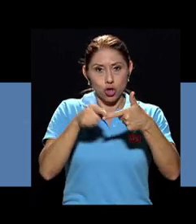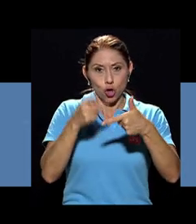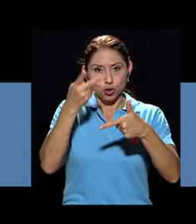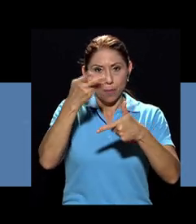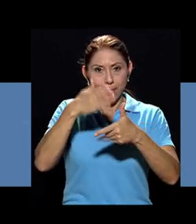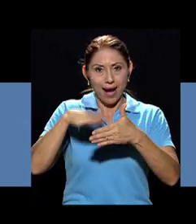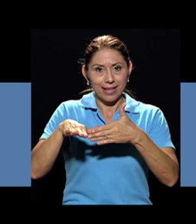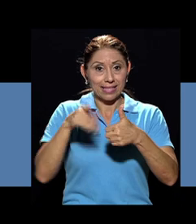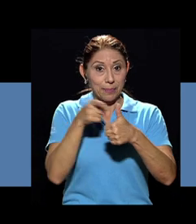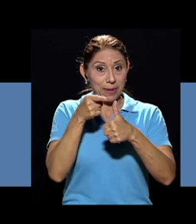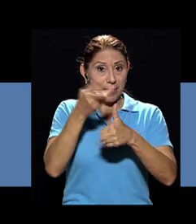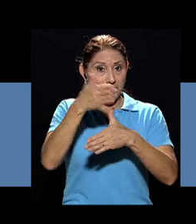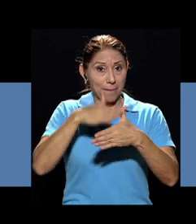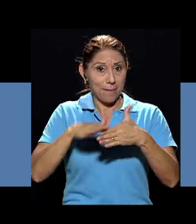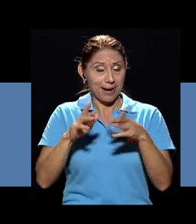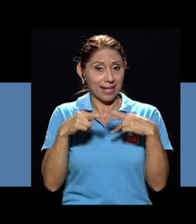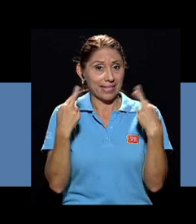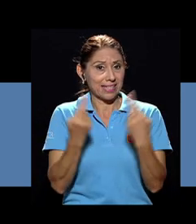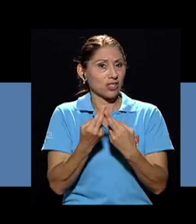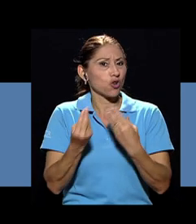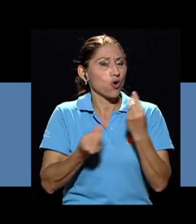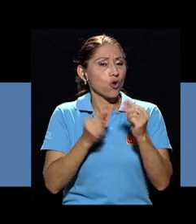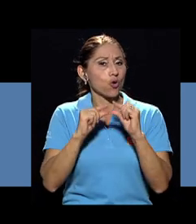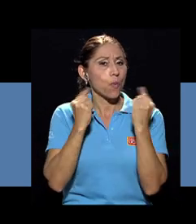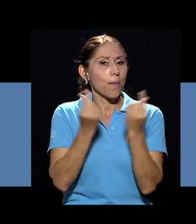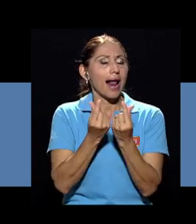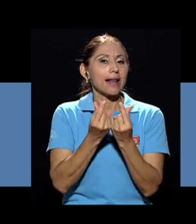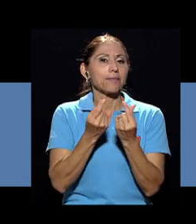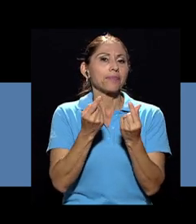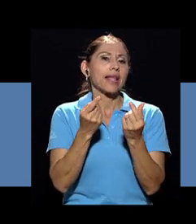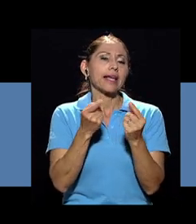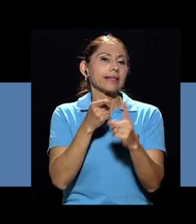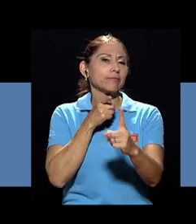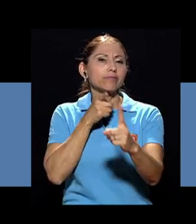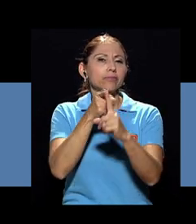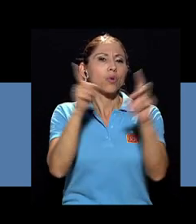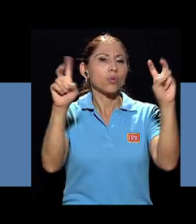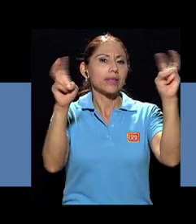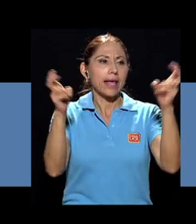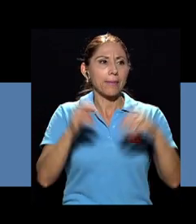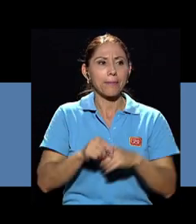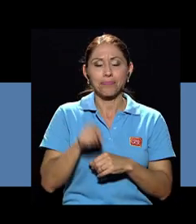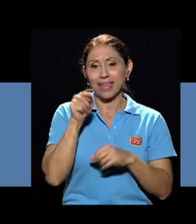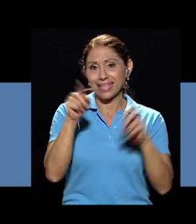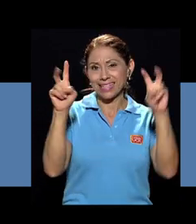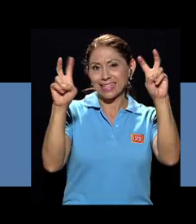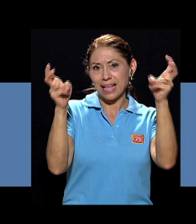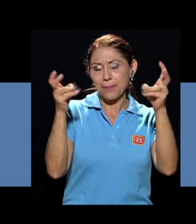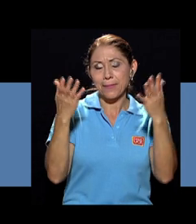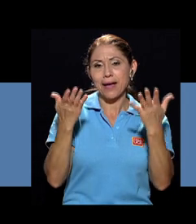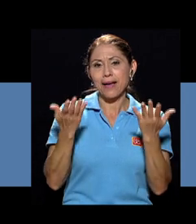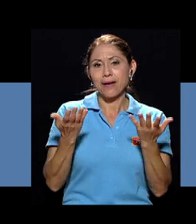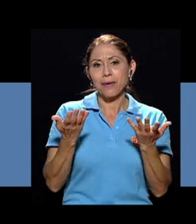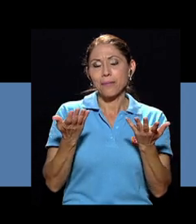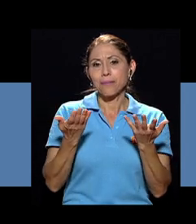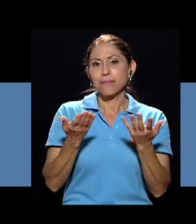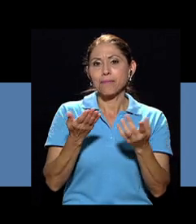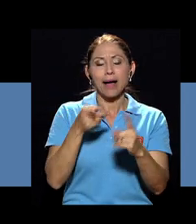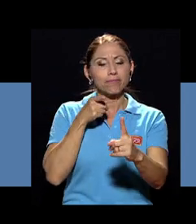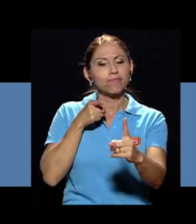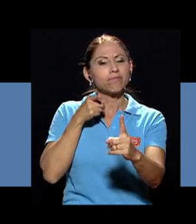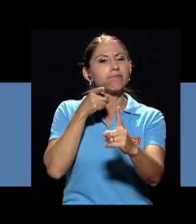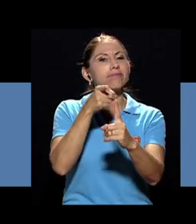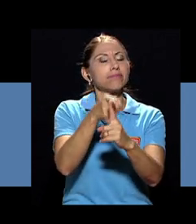La primera parte de la sesión grupal tiene que ver con un tema, ¿verdad? Que el tema va dirigido precisamente a